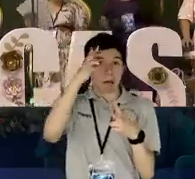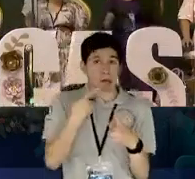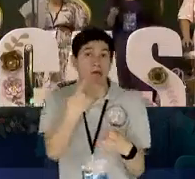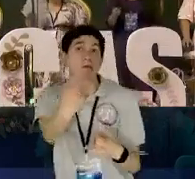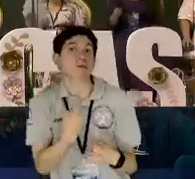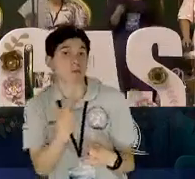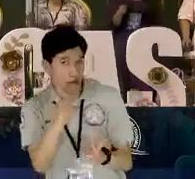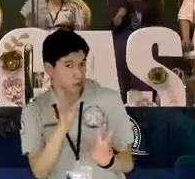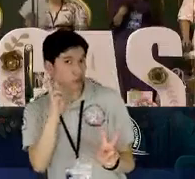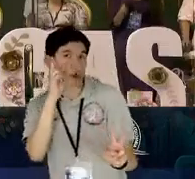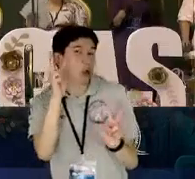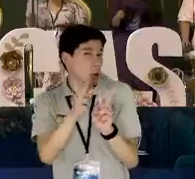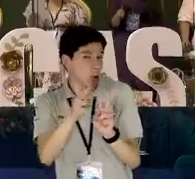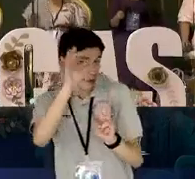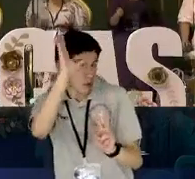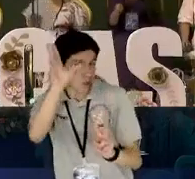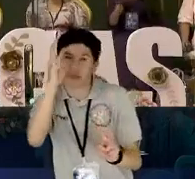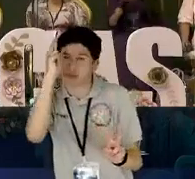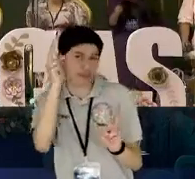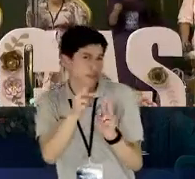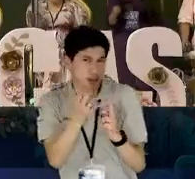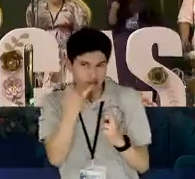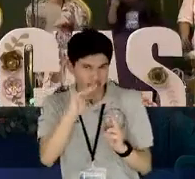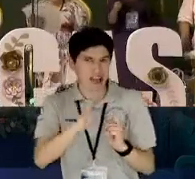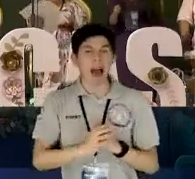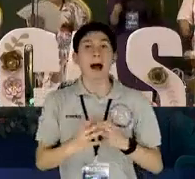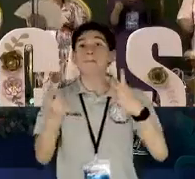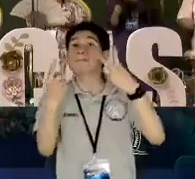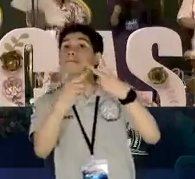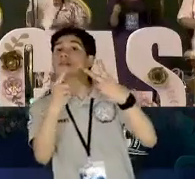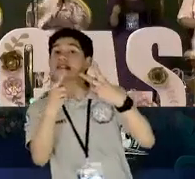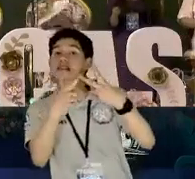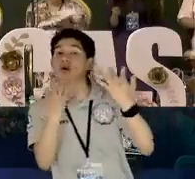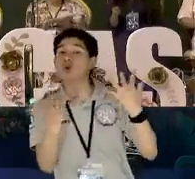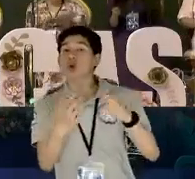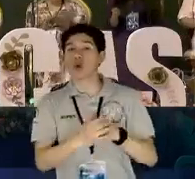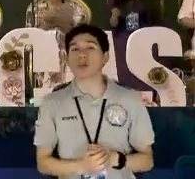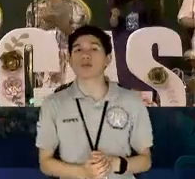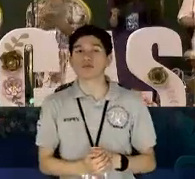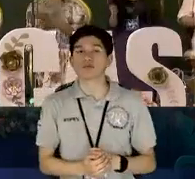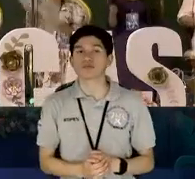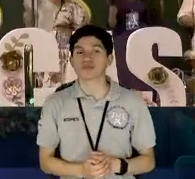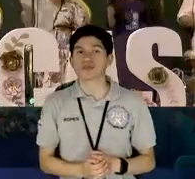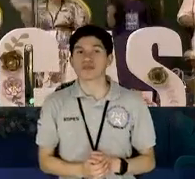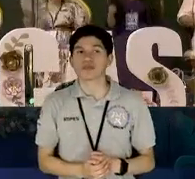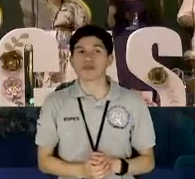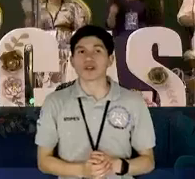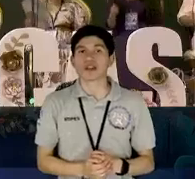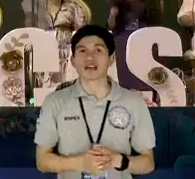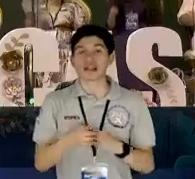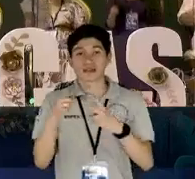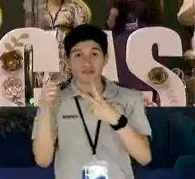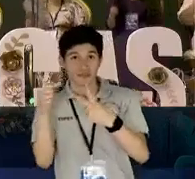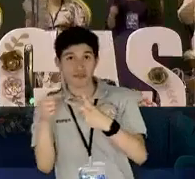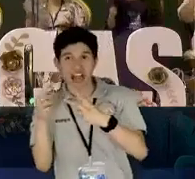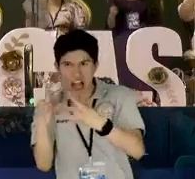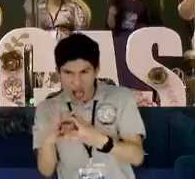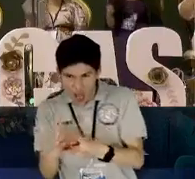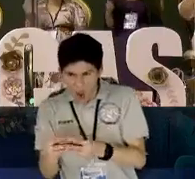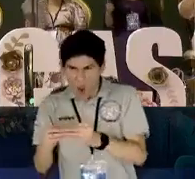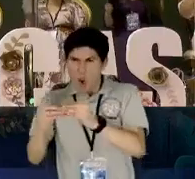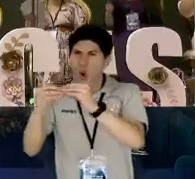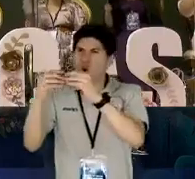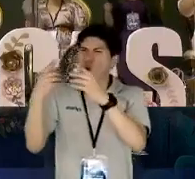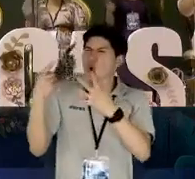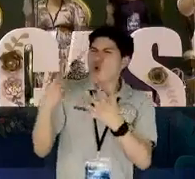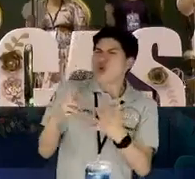conocemos. Amén. Y el segundo direccionamiento, entonces, la esencia. Cuando hablamos